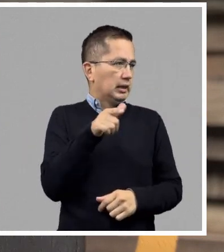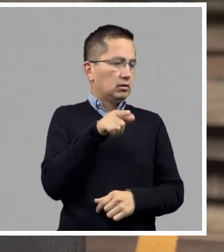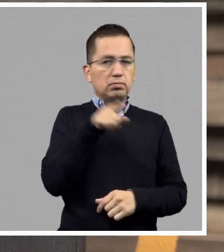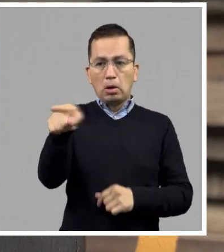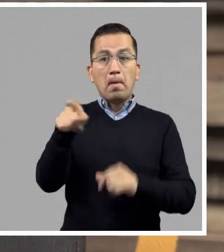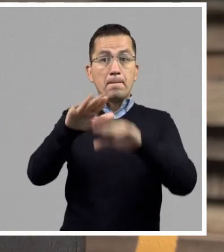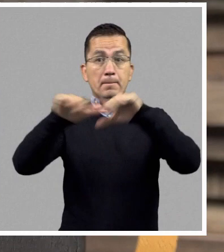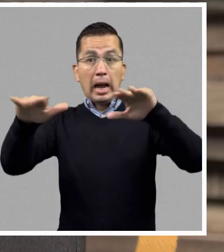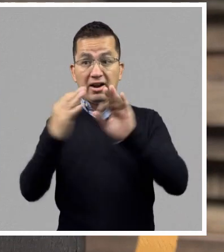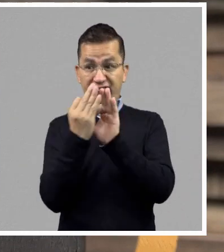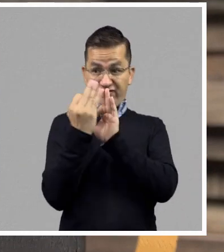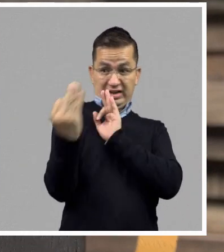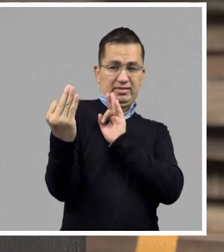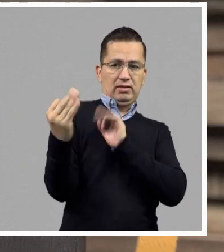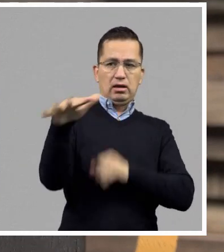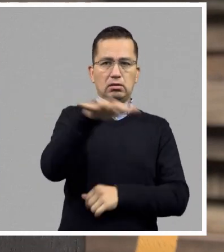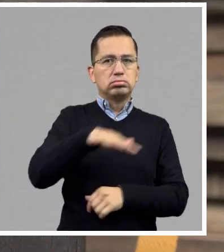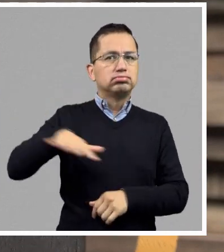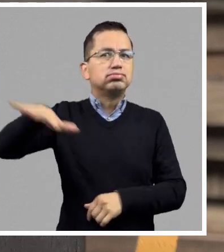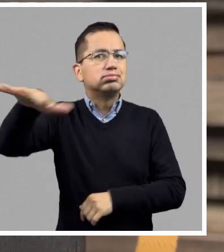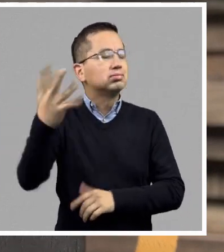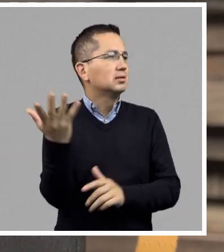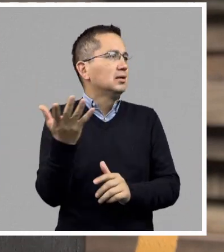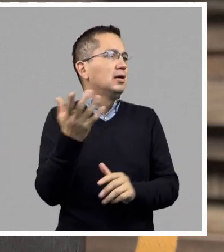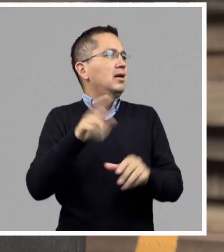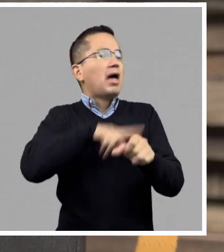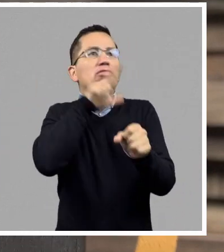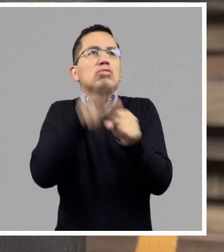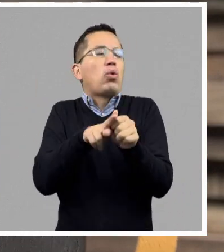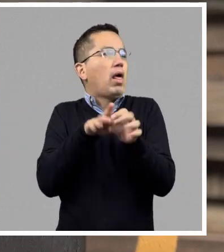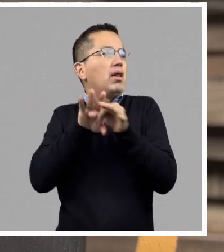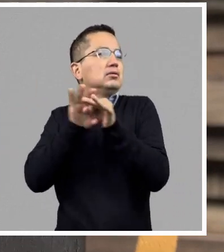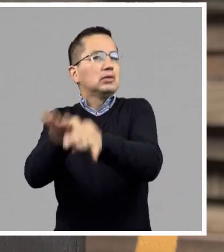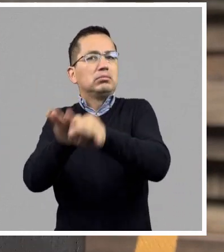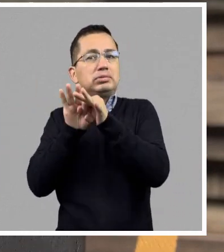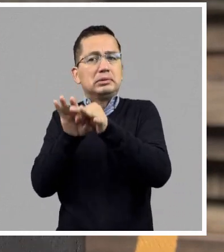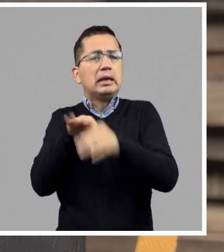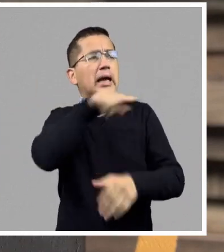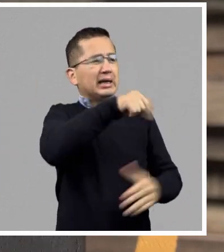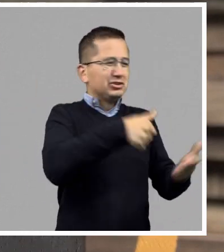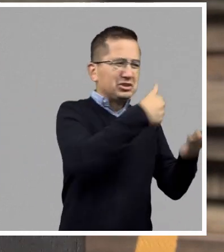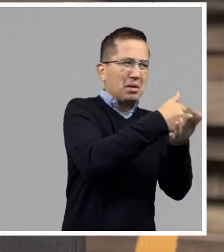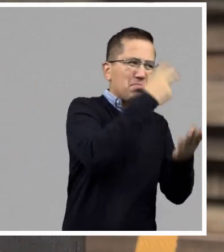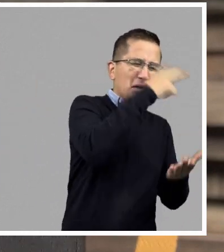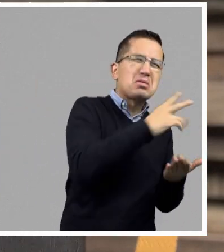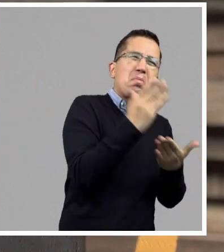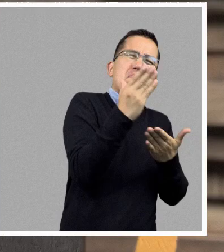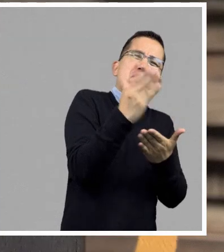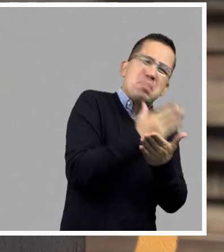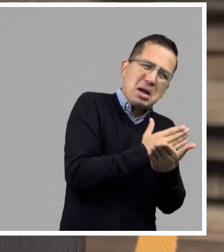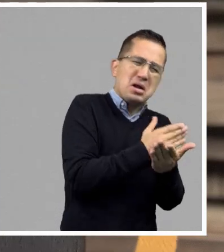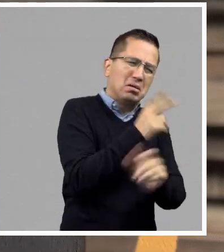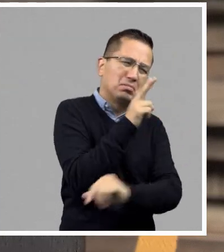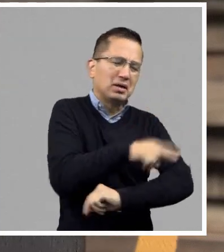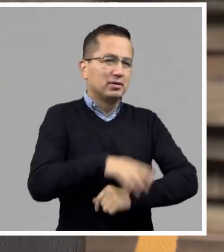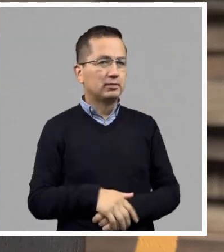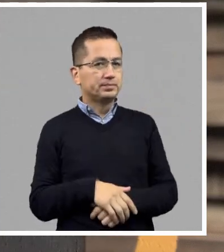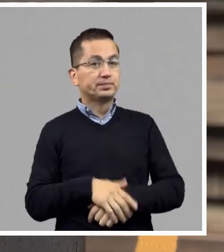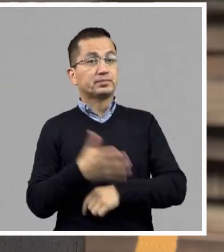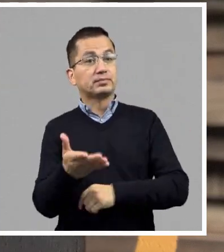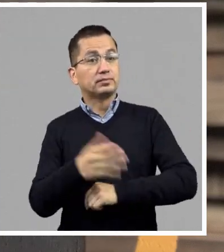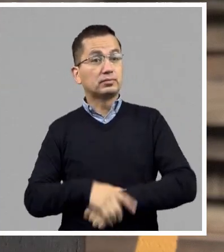que acá en la Ciudad de México también digo pero pero bueno allá Es como más parte de eso quizás un poquito de la cuestión centroamericana